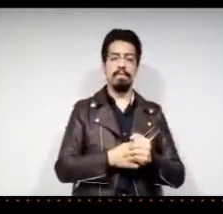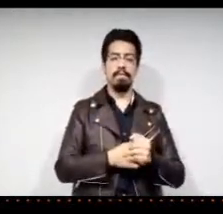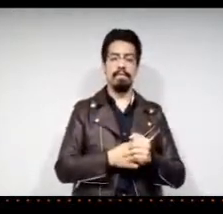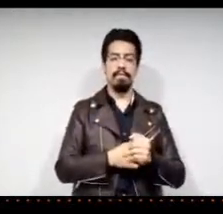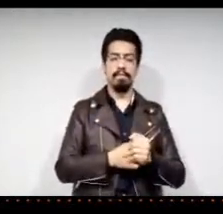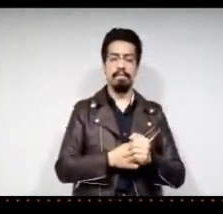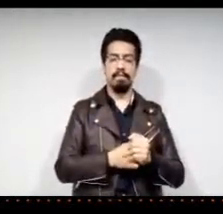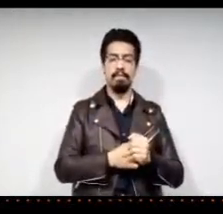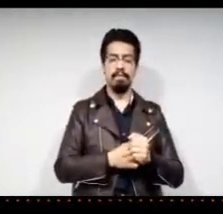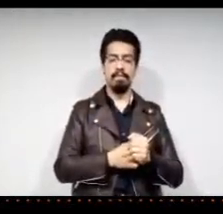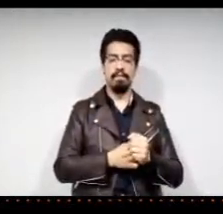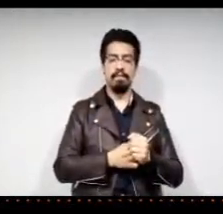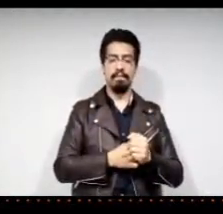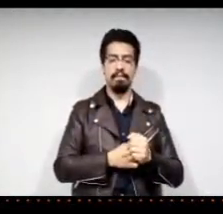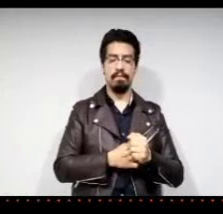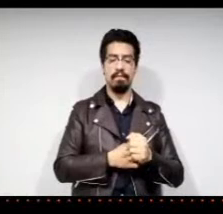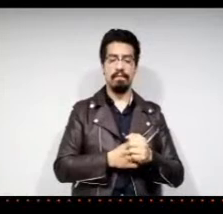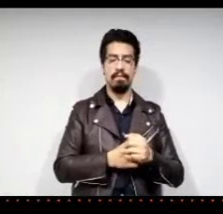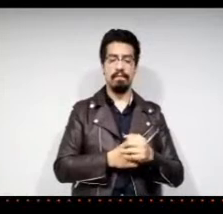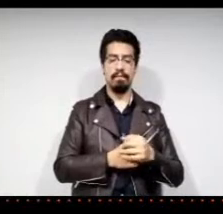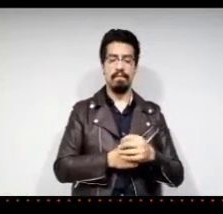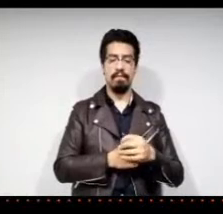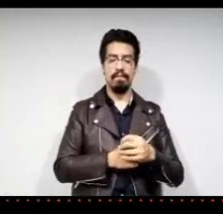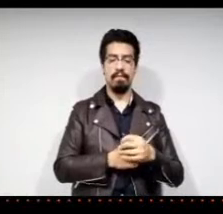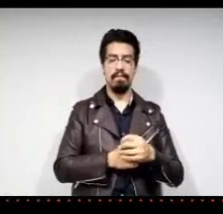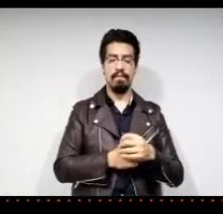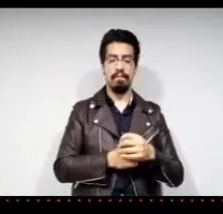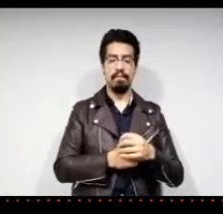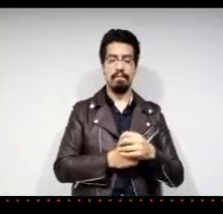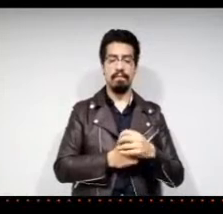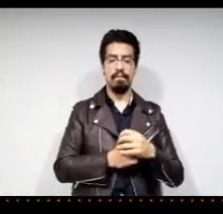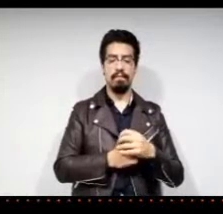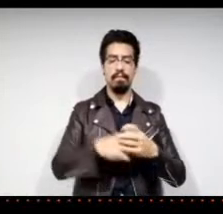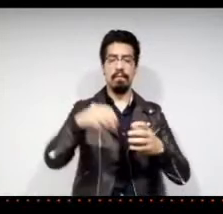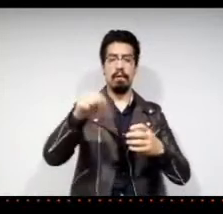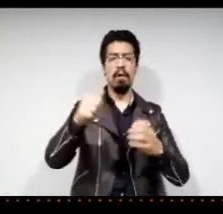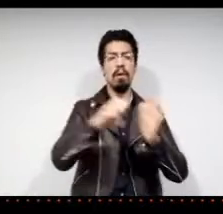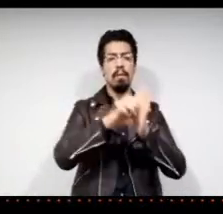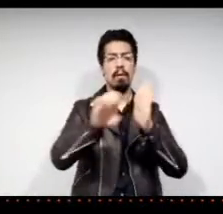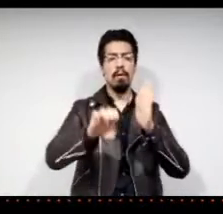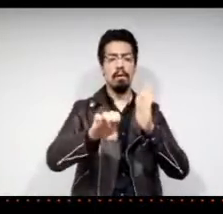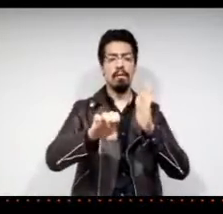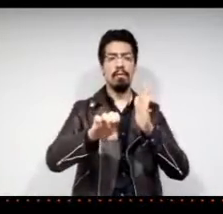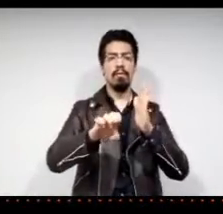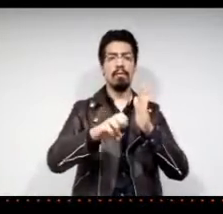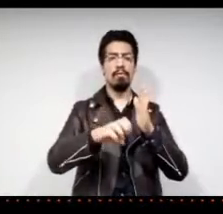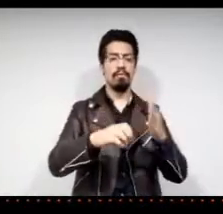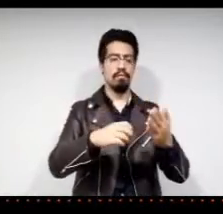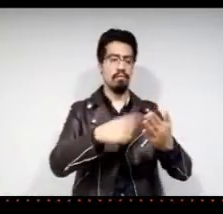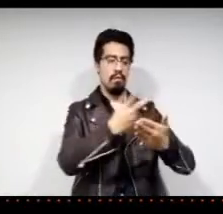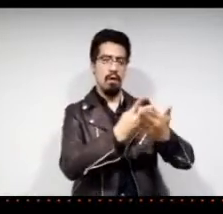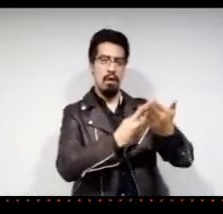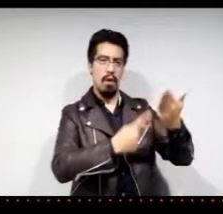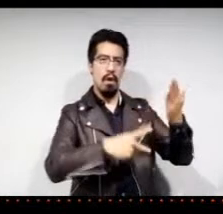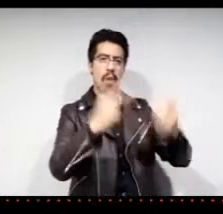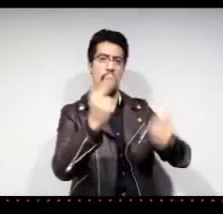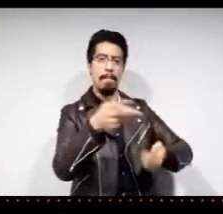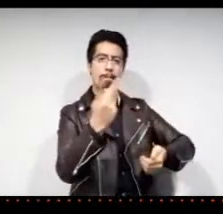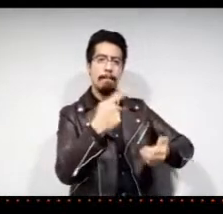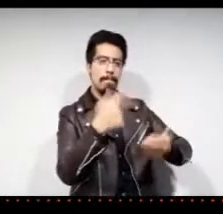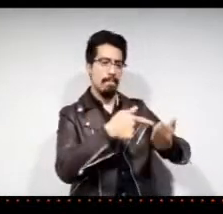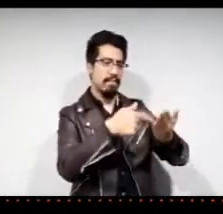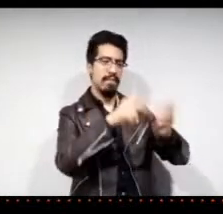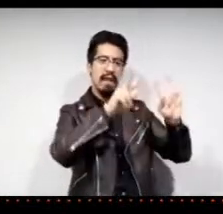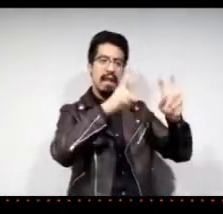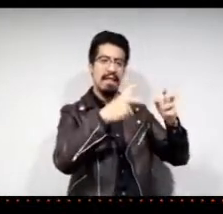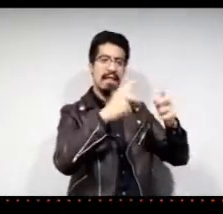continuidad académica. Otra cosa también que hicimos fue una encuesta diagnóstica sobre temas pedagógicos y temas tecnológicos, que es lo que sabían